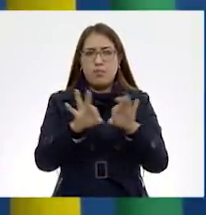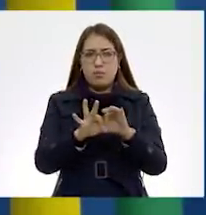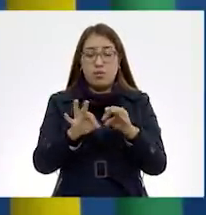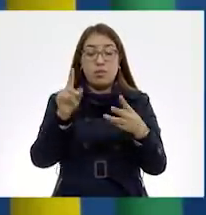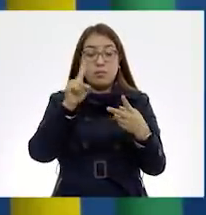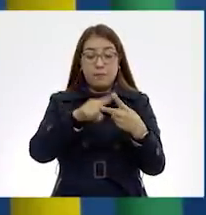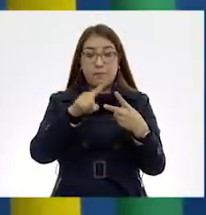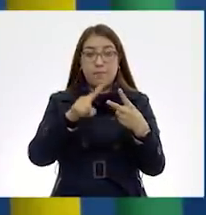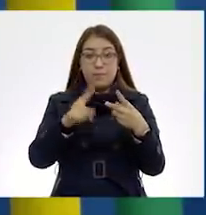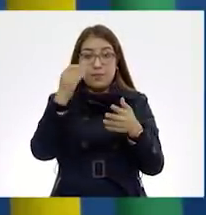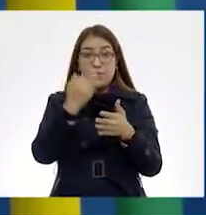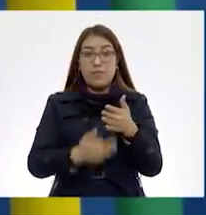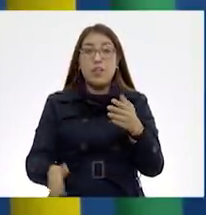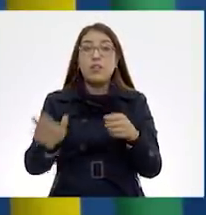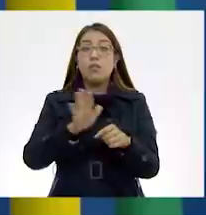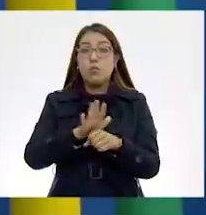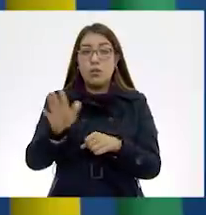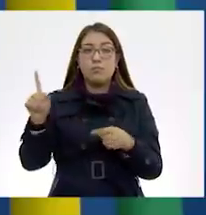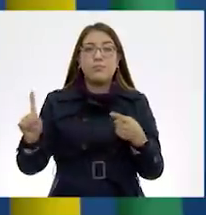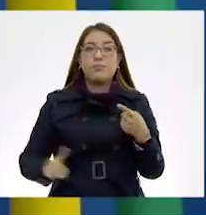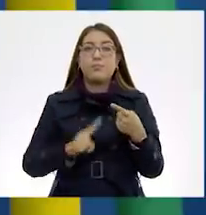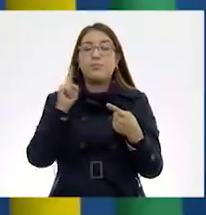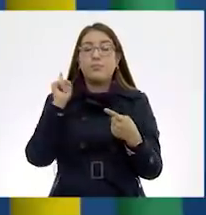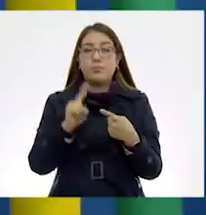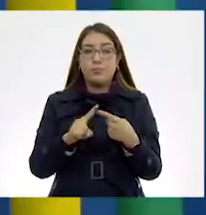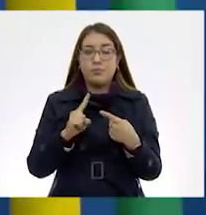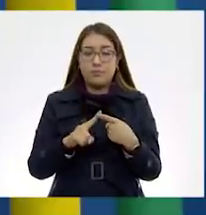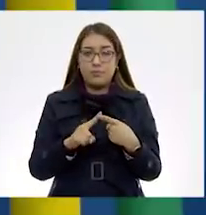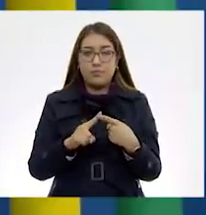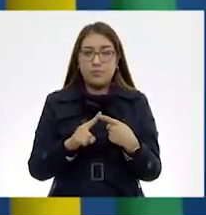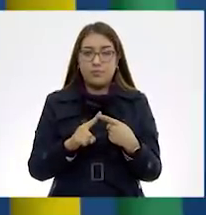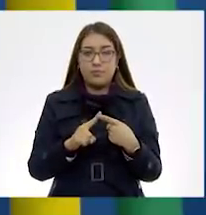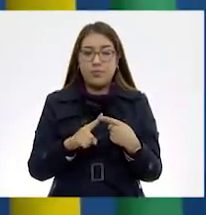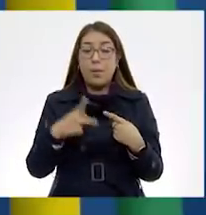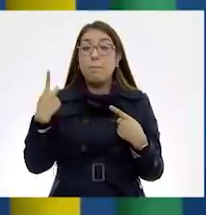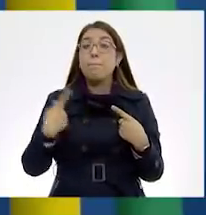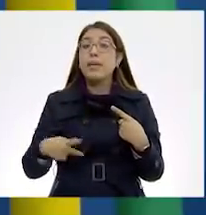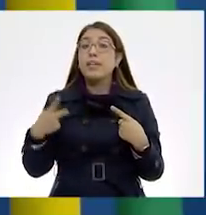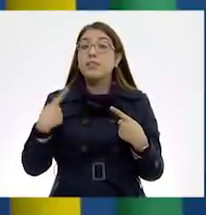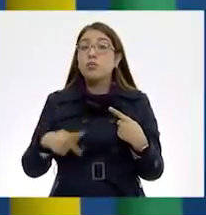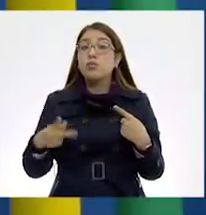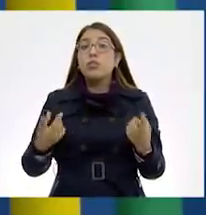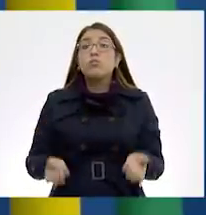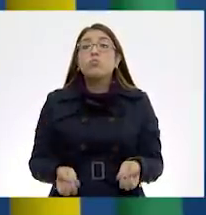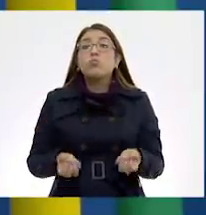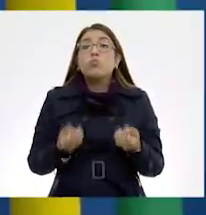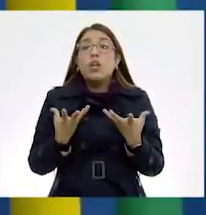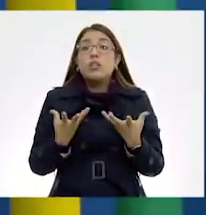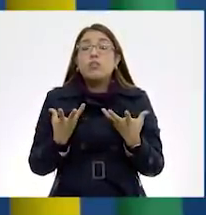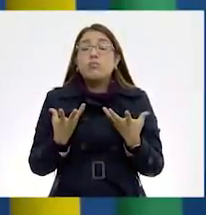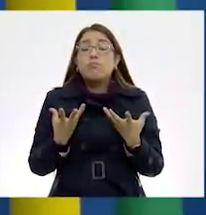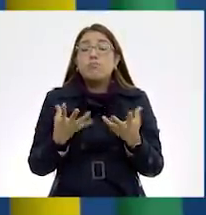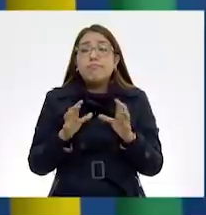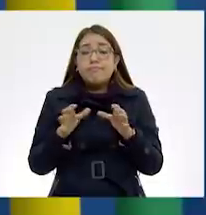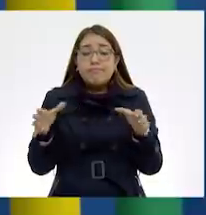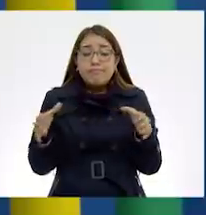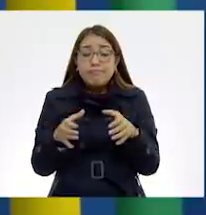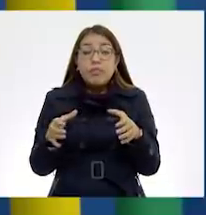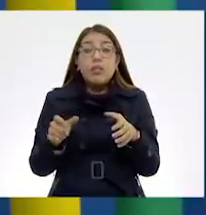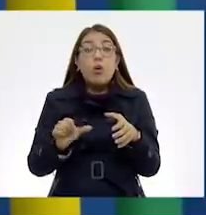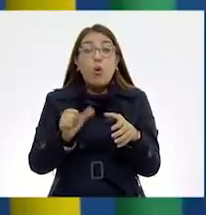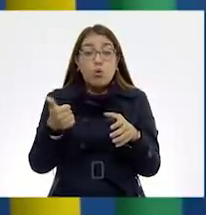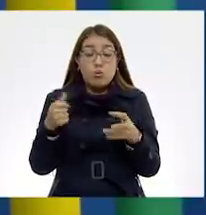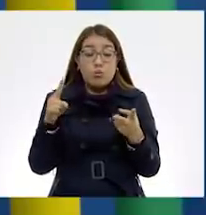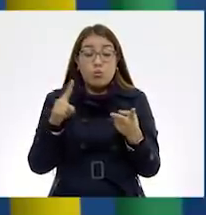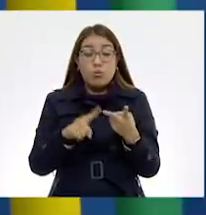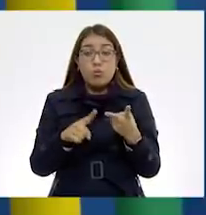que no se han mencionado. Estos son, uno, la cantidad de la población y, dos, la infraestructura